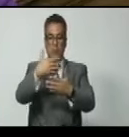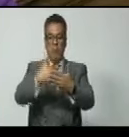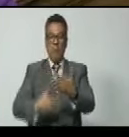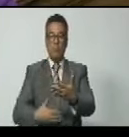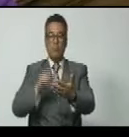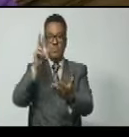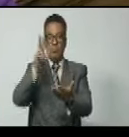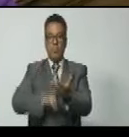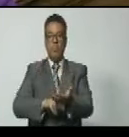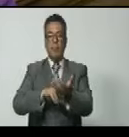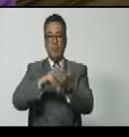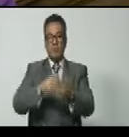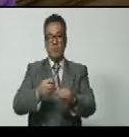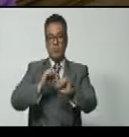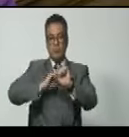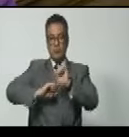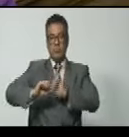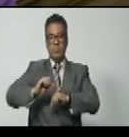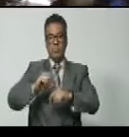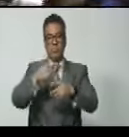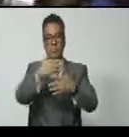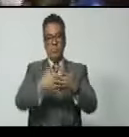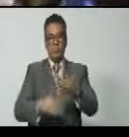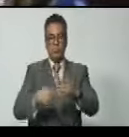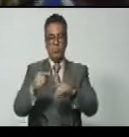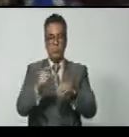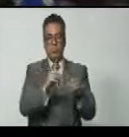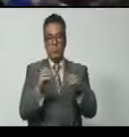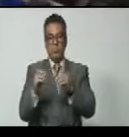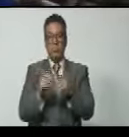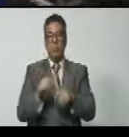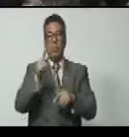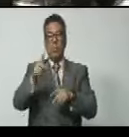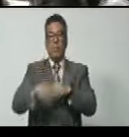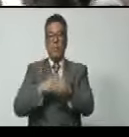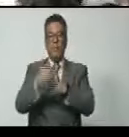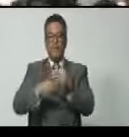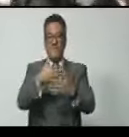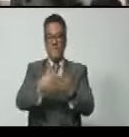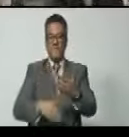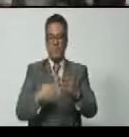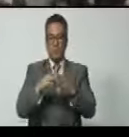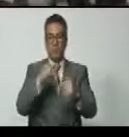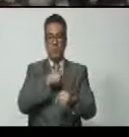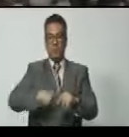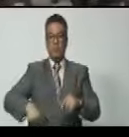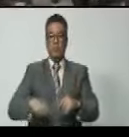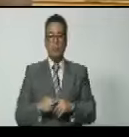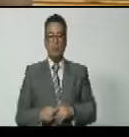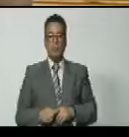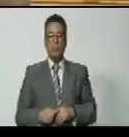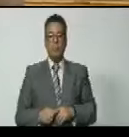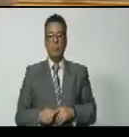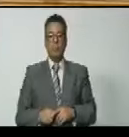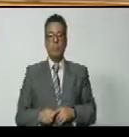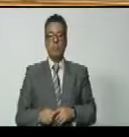propuestas aprobadas y rechazadas en el curso del debate. Esto es el acta, ciudadano presidente.